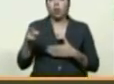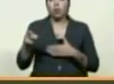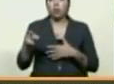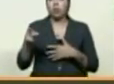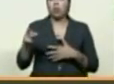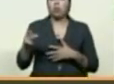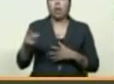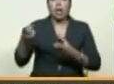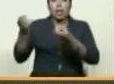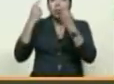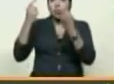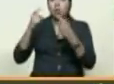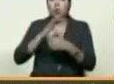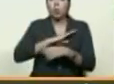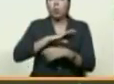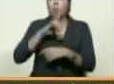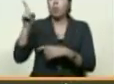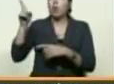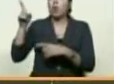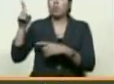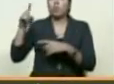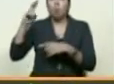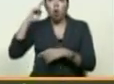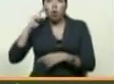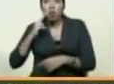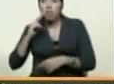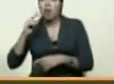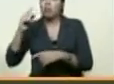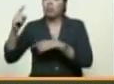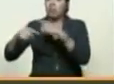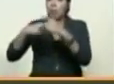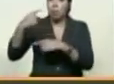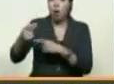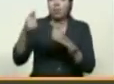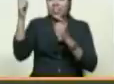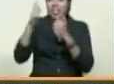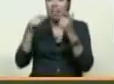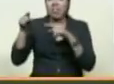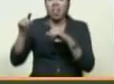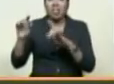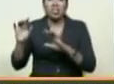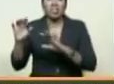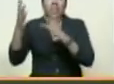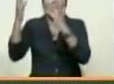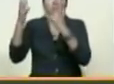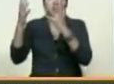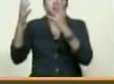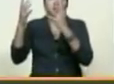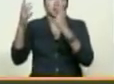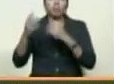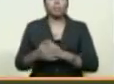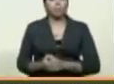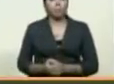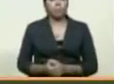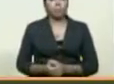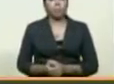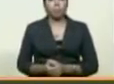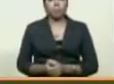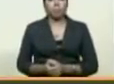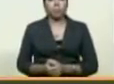Bolívar, recuperado por Hugo Chávez, que es el mismo legado bolivariano.